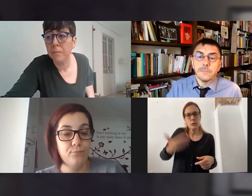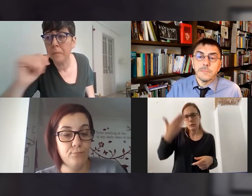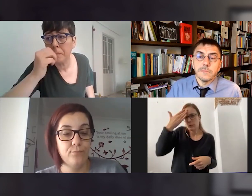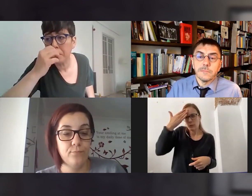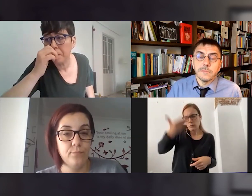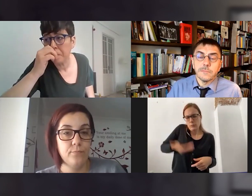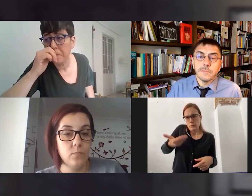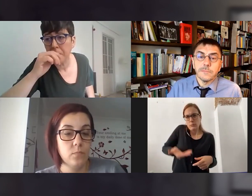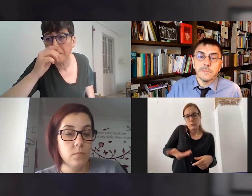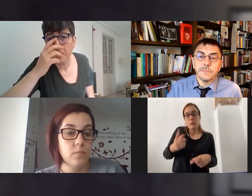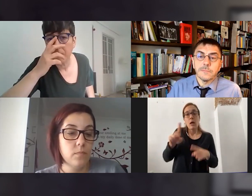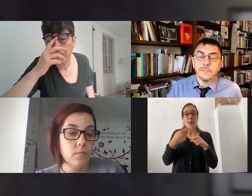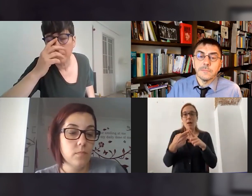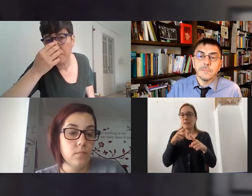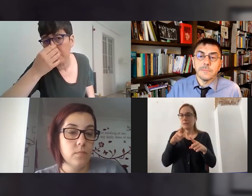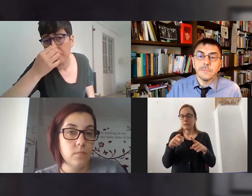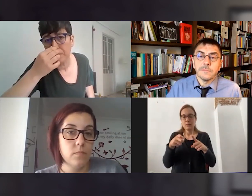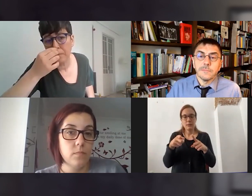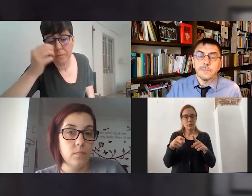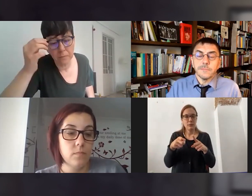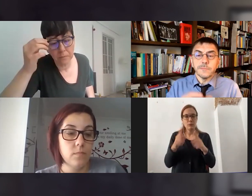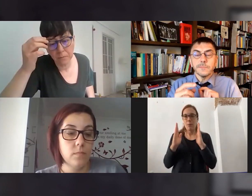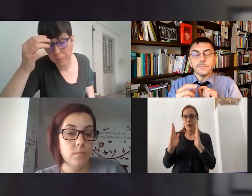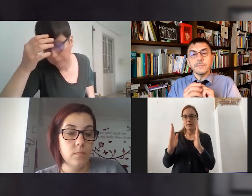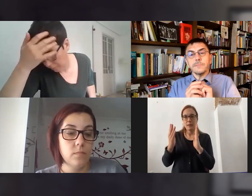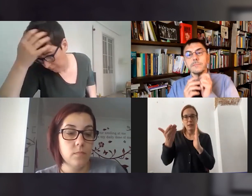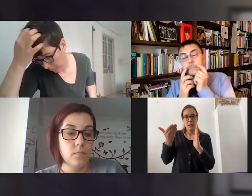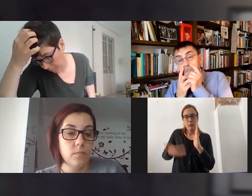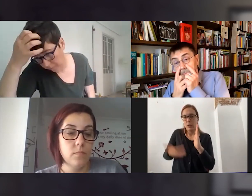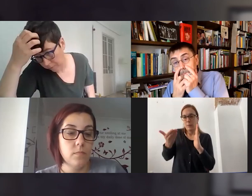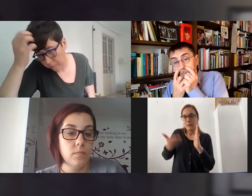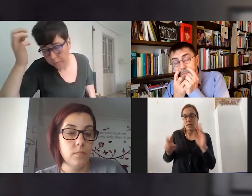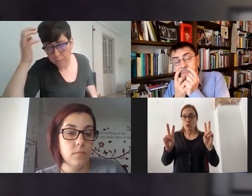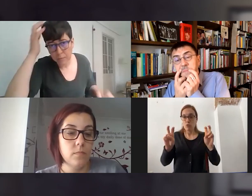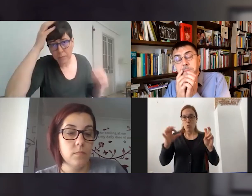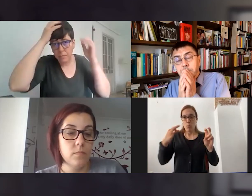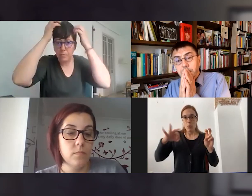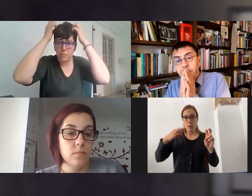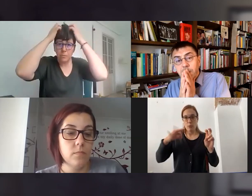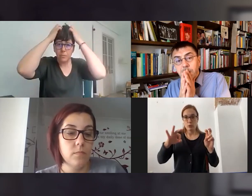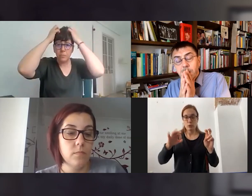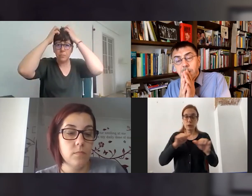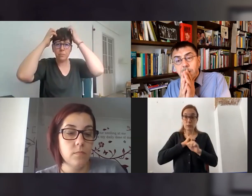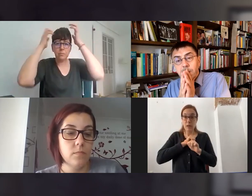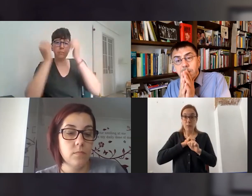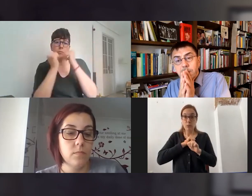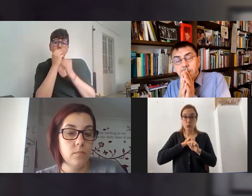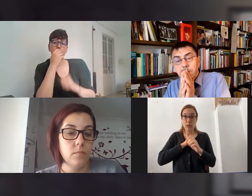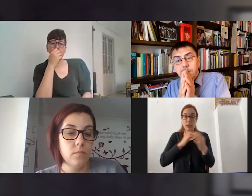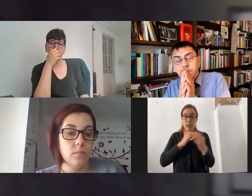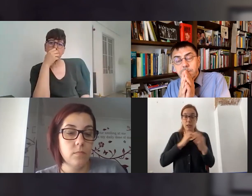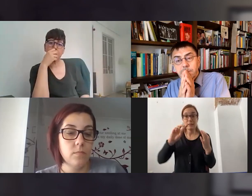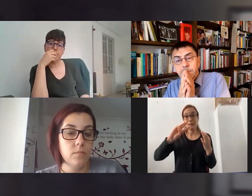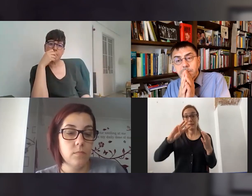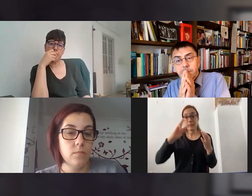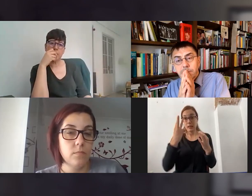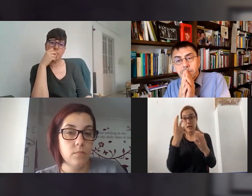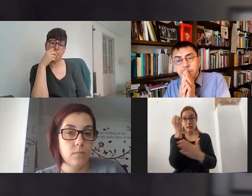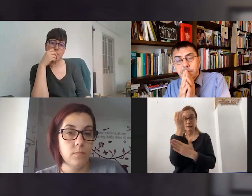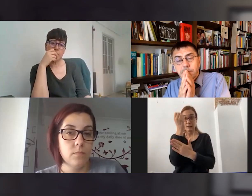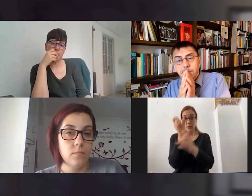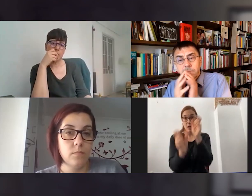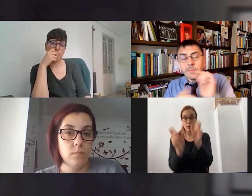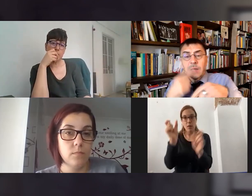además es una pata fundamental en el nuevo Podemos, que esperemos que después de que salga de esta tercera Asamblea Ciudadana ponga el